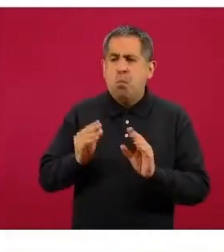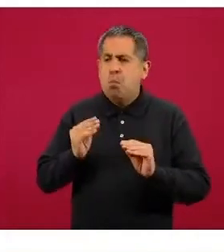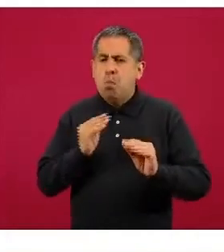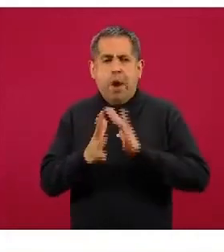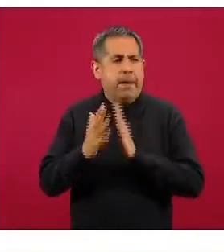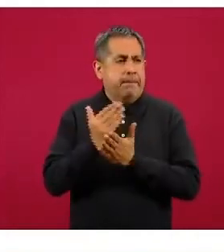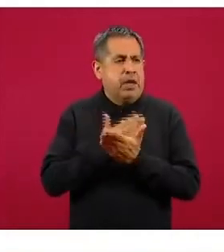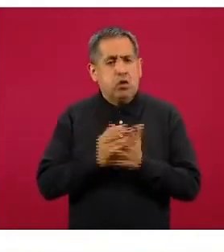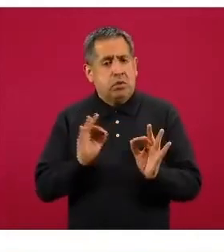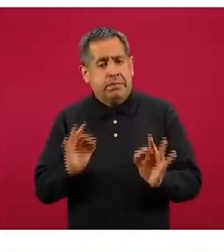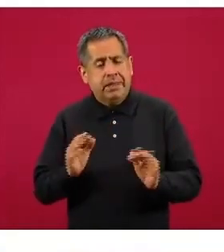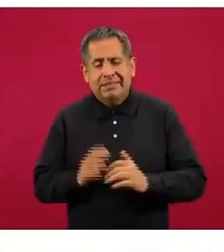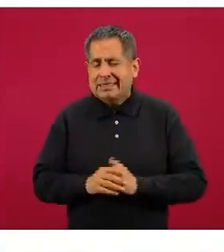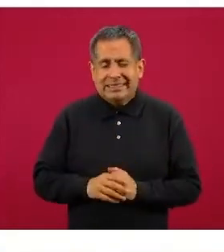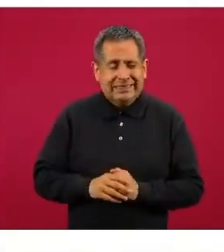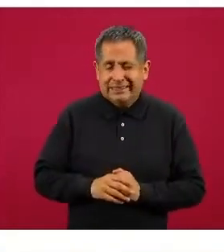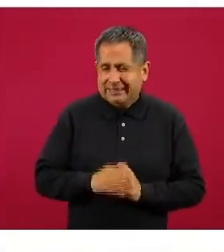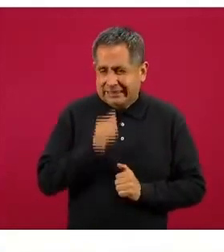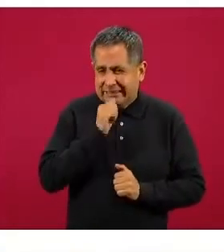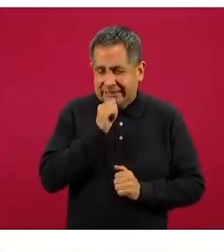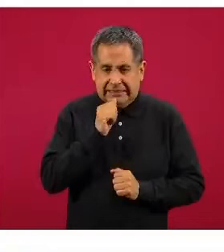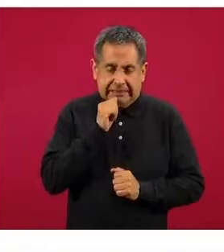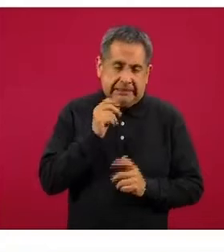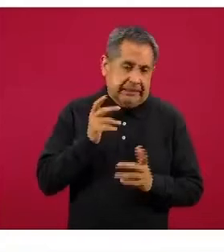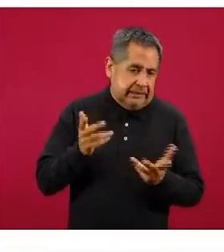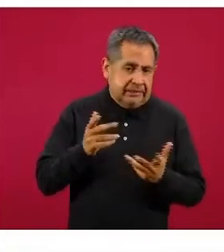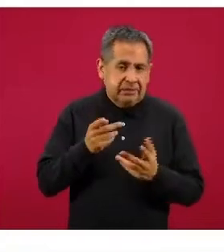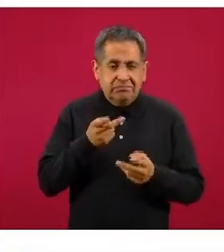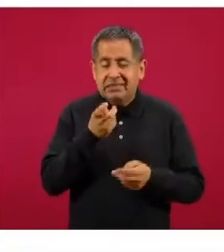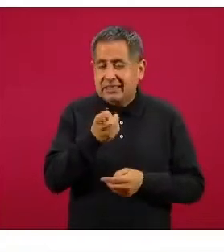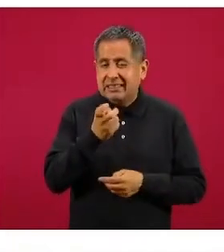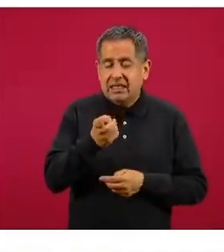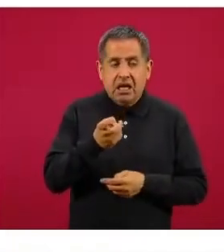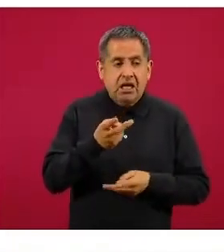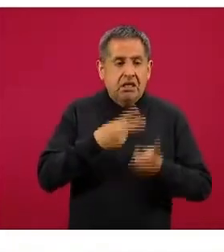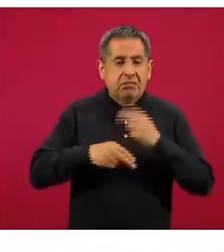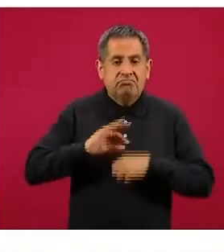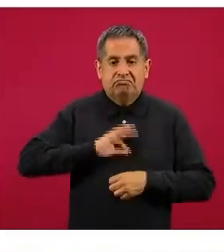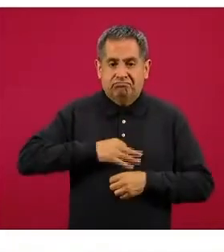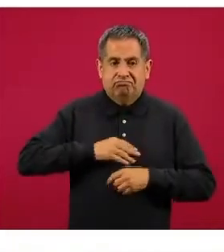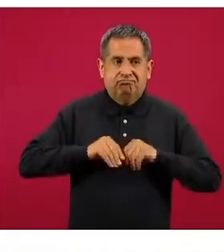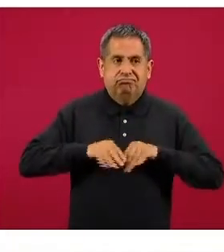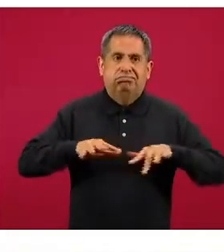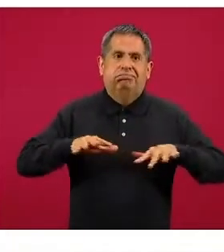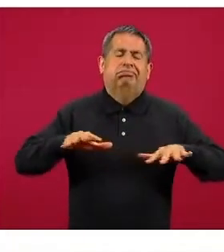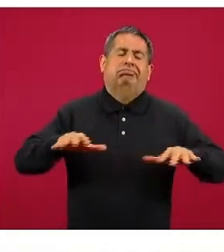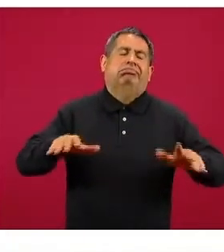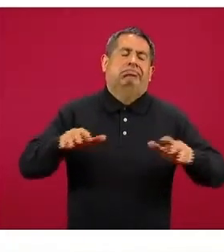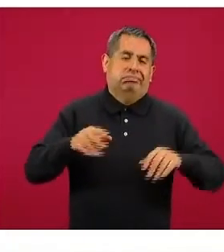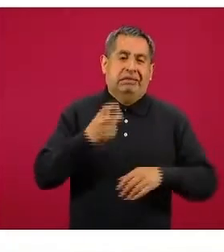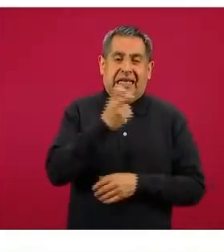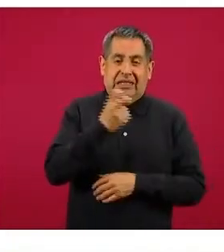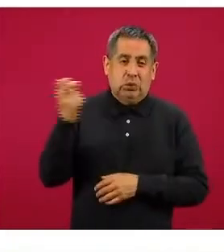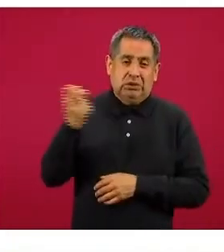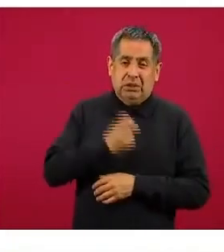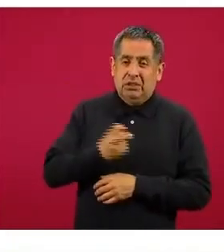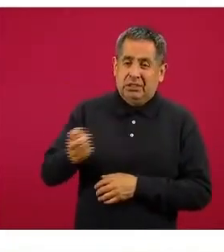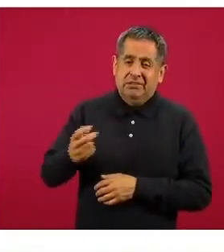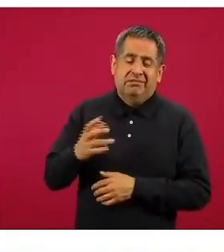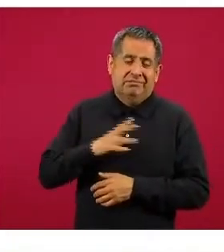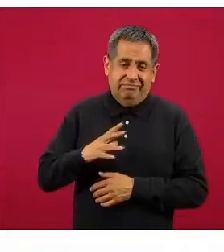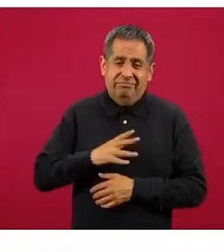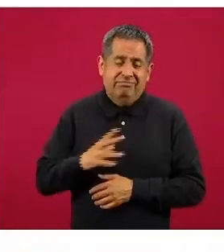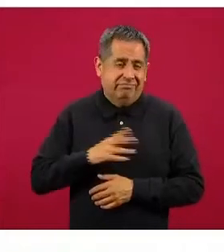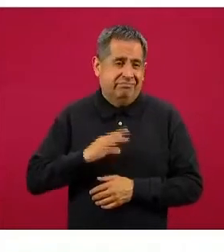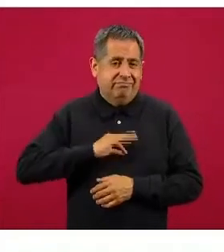movilidad, y por eso también se incrementó la actividad viral en realidad en todos los estados.